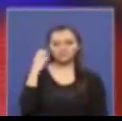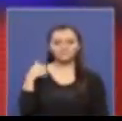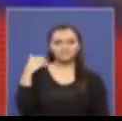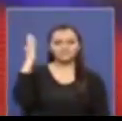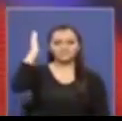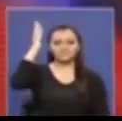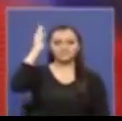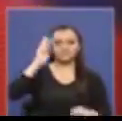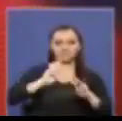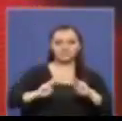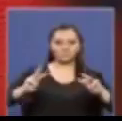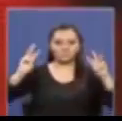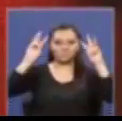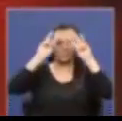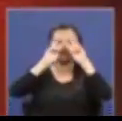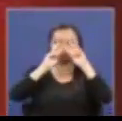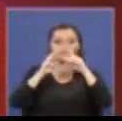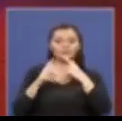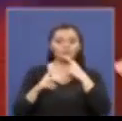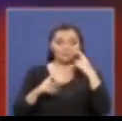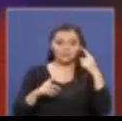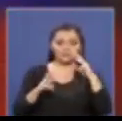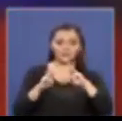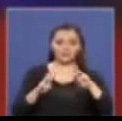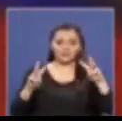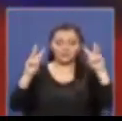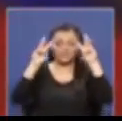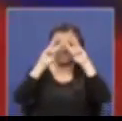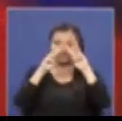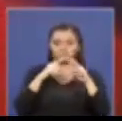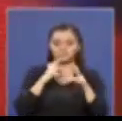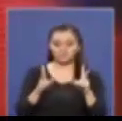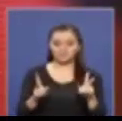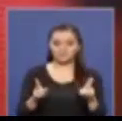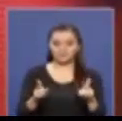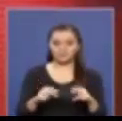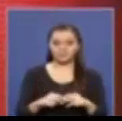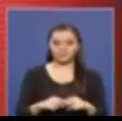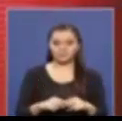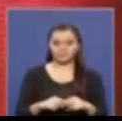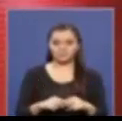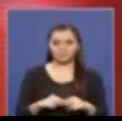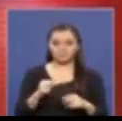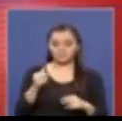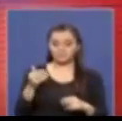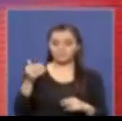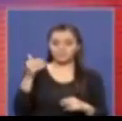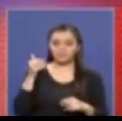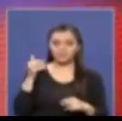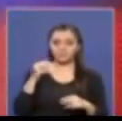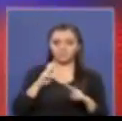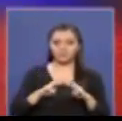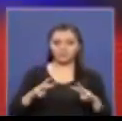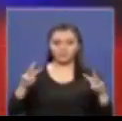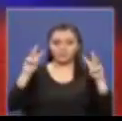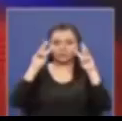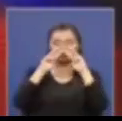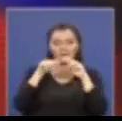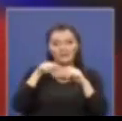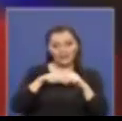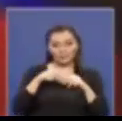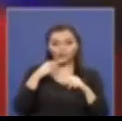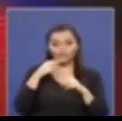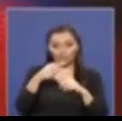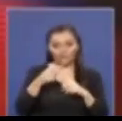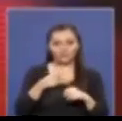que di en la ONU. Yo dije, como dije en la ONU, eso se comió el que hizo la edición del disco, como dije hace pocas semanas en la ONU, entonces